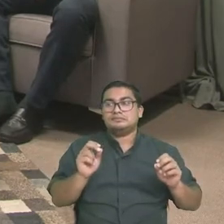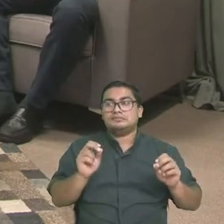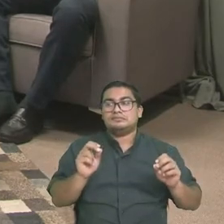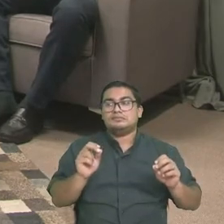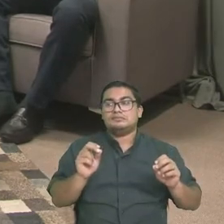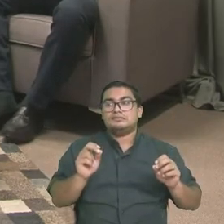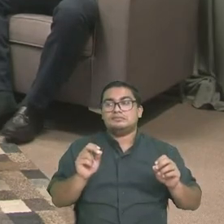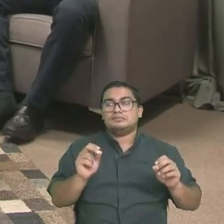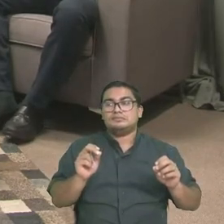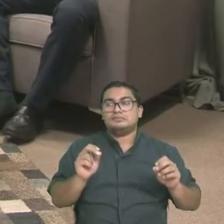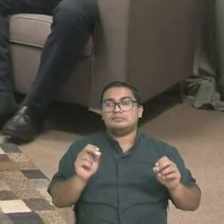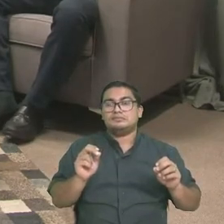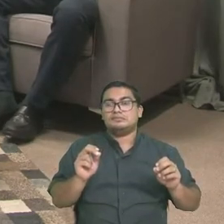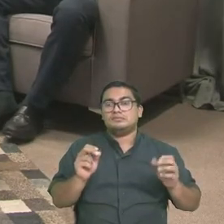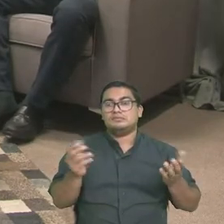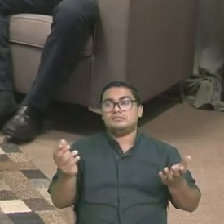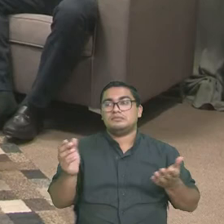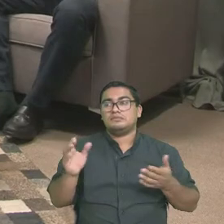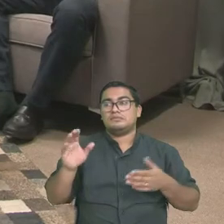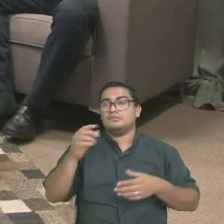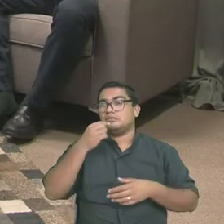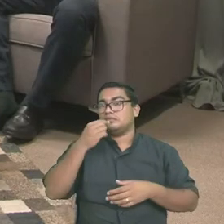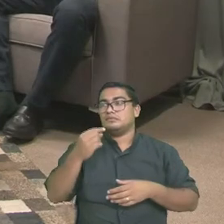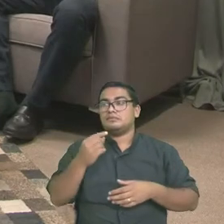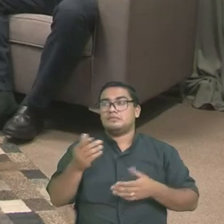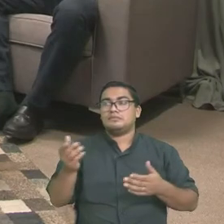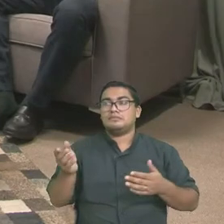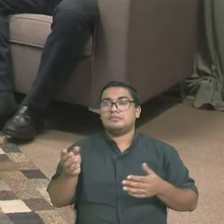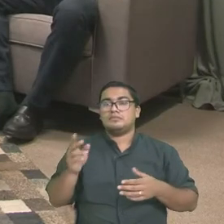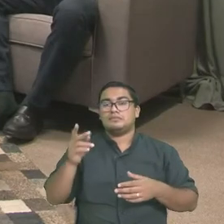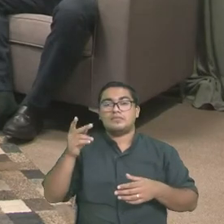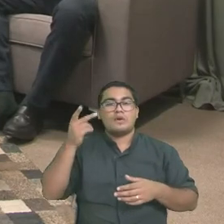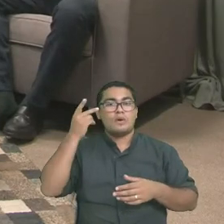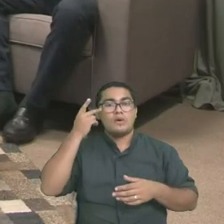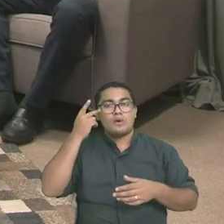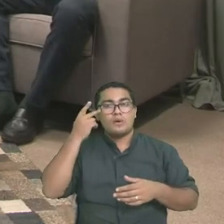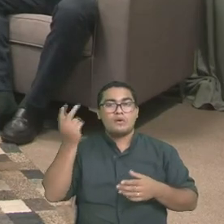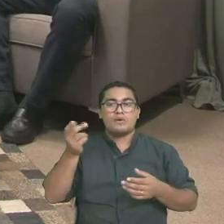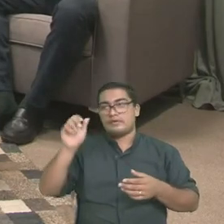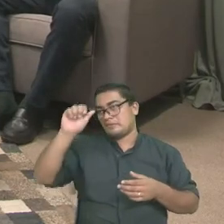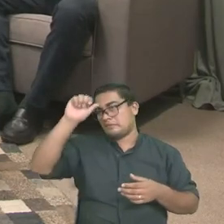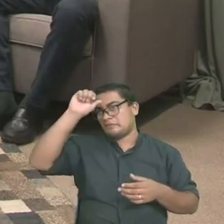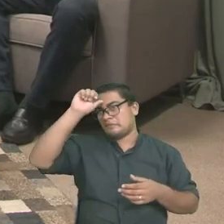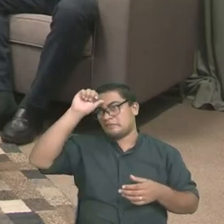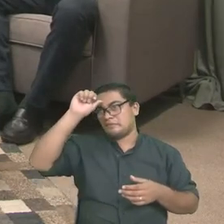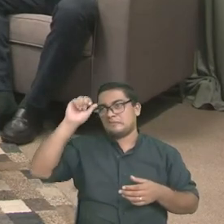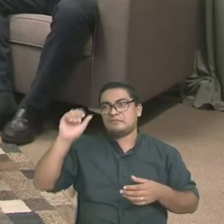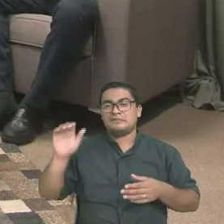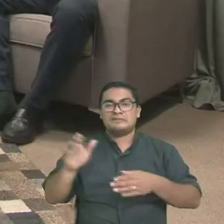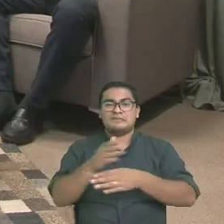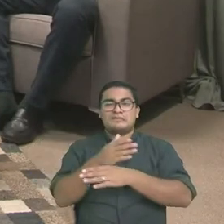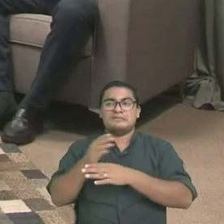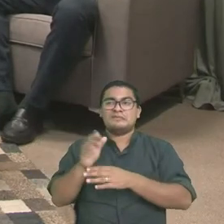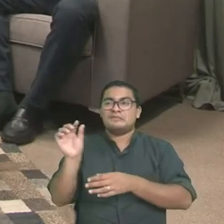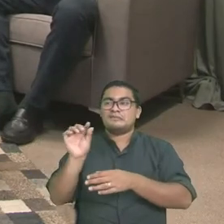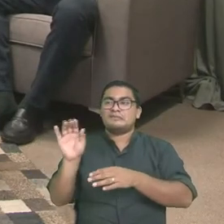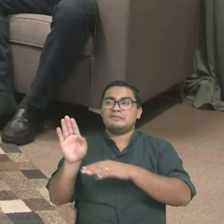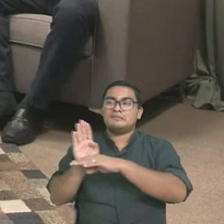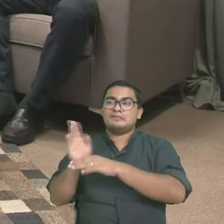el DFID de Corea o de la India, como y de los PEP, y de los PEP de la ¿sí?